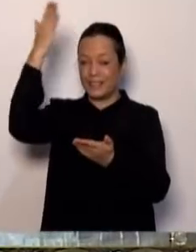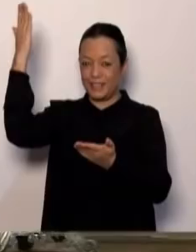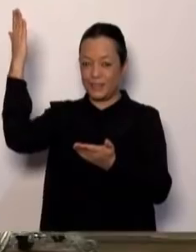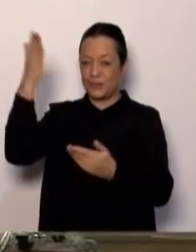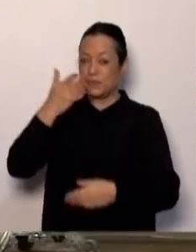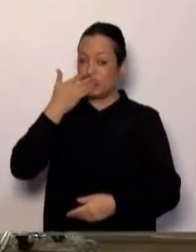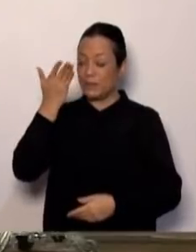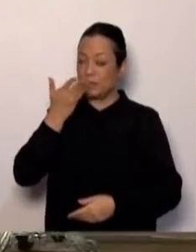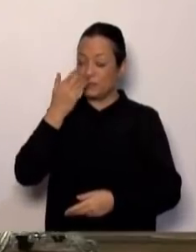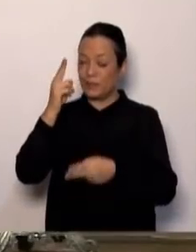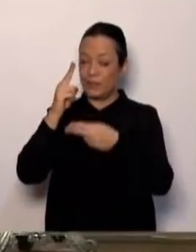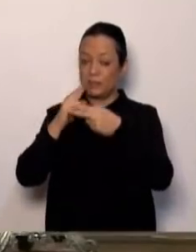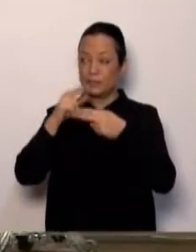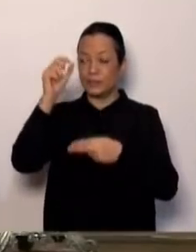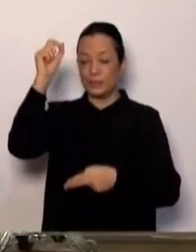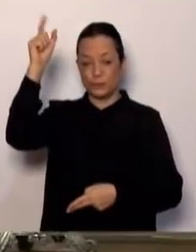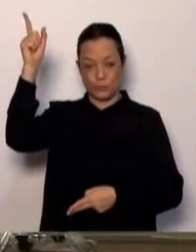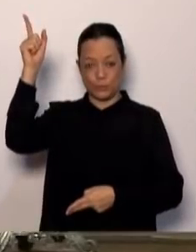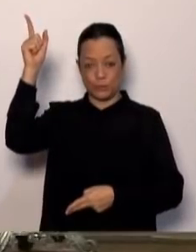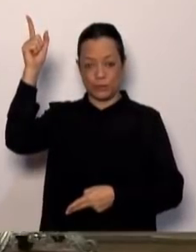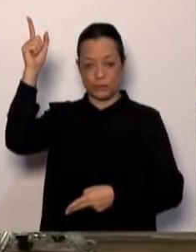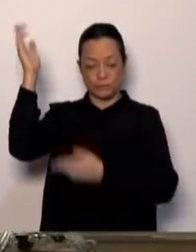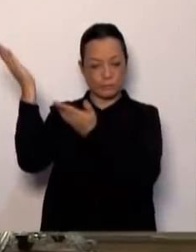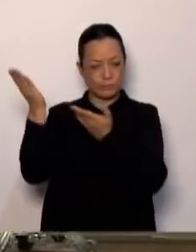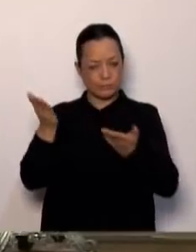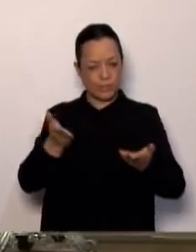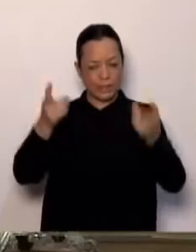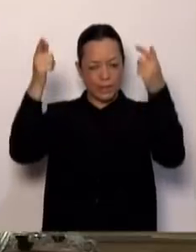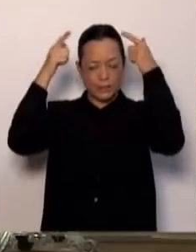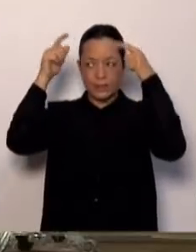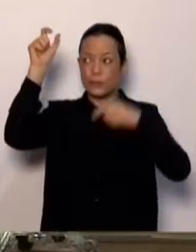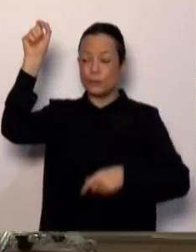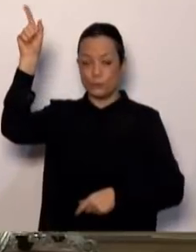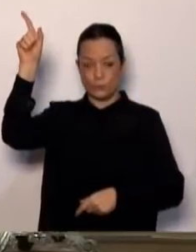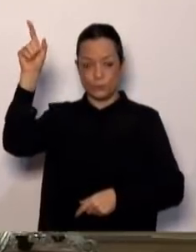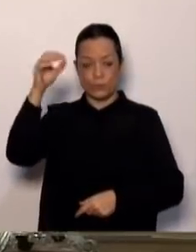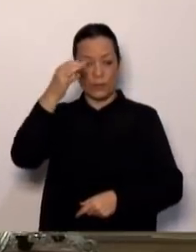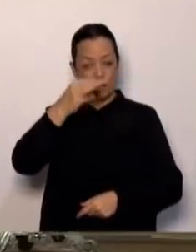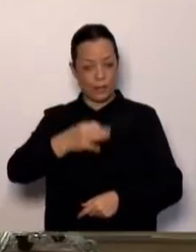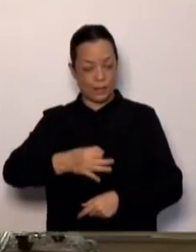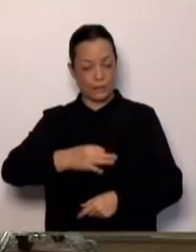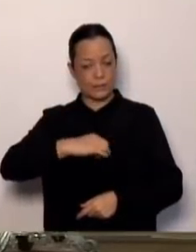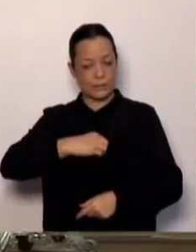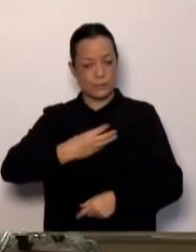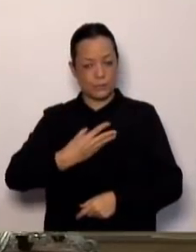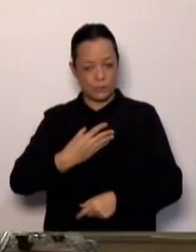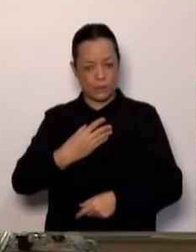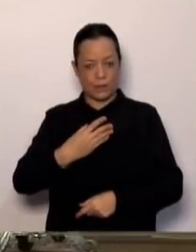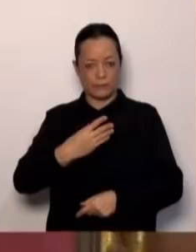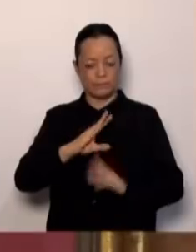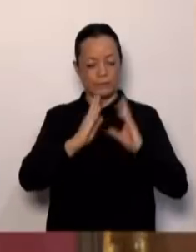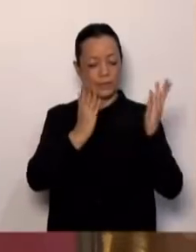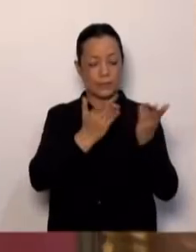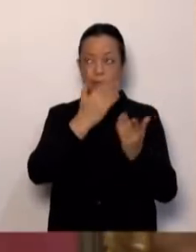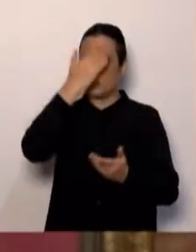cielo, santificado sea tu nombre. Venga a nosotros tu reino. Hágase tu voluntad en